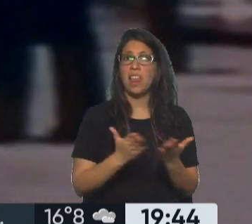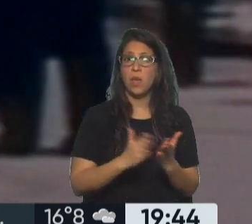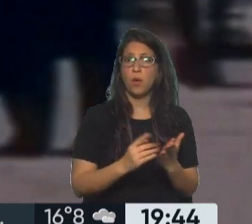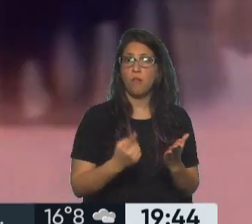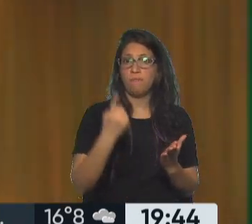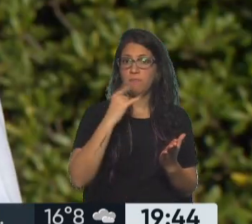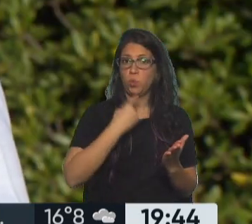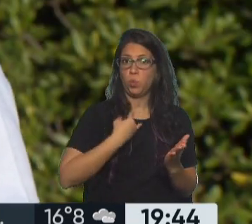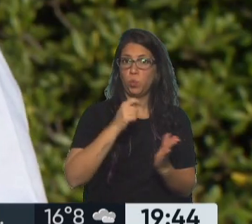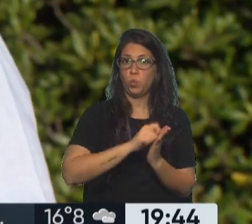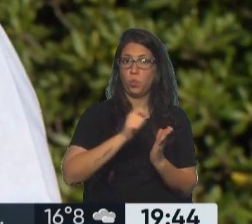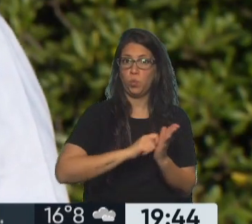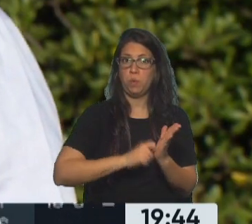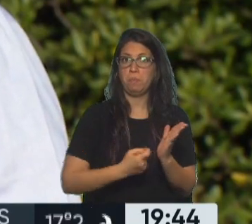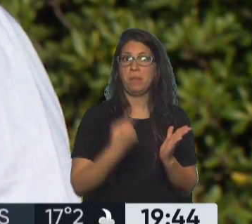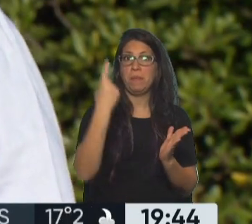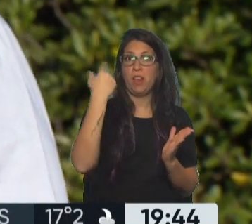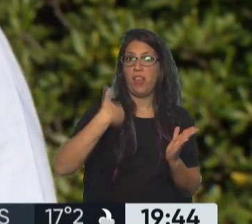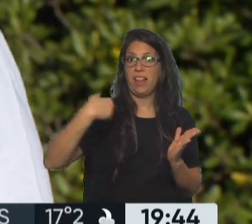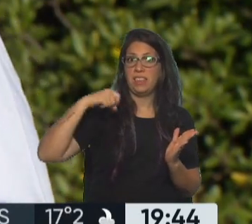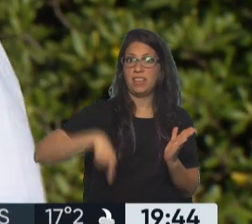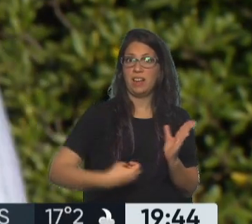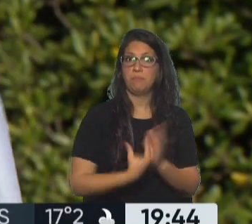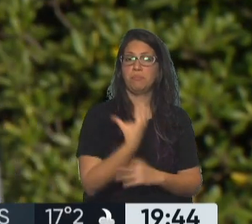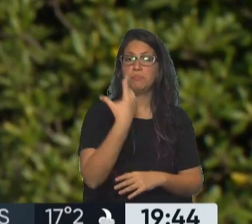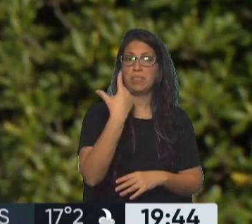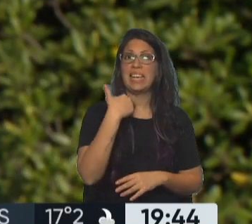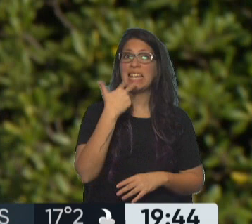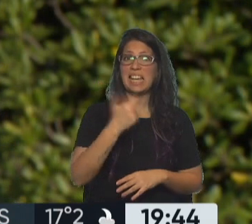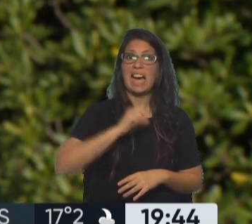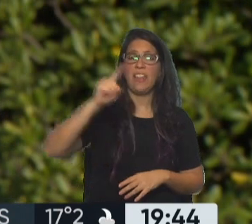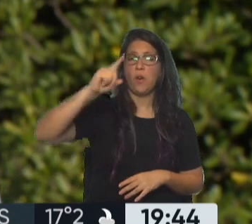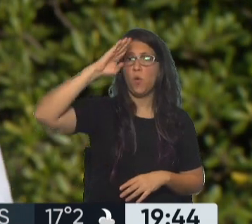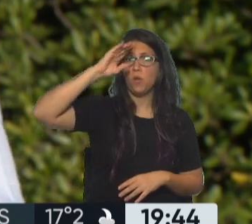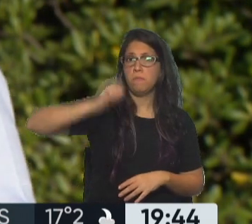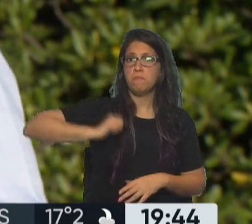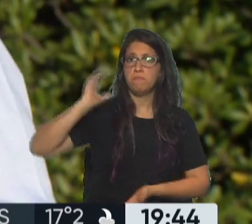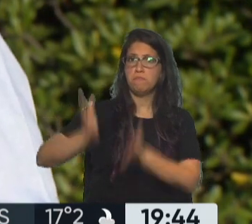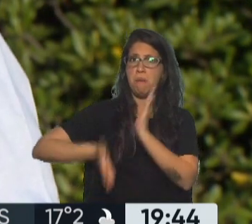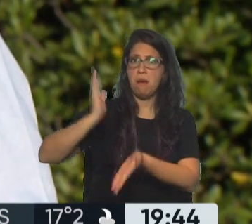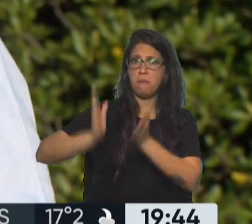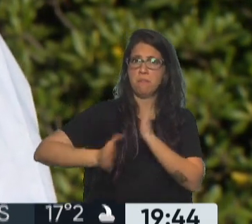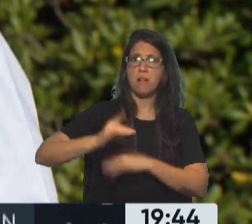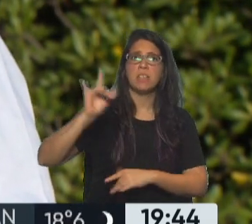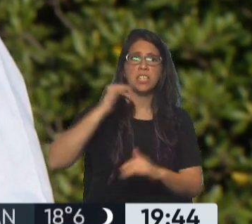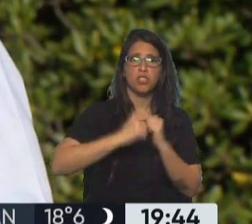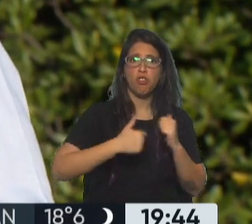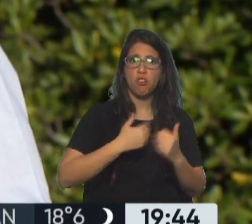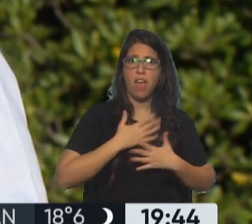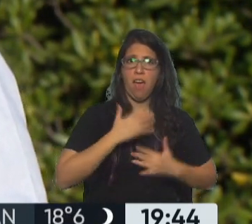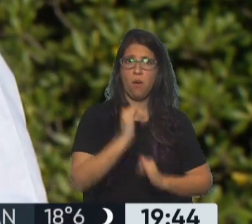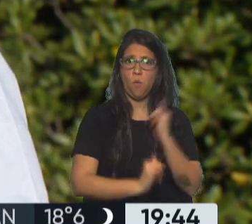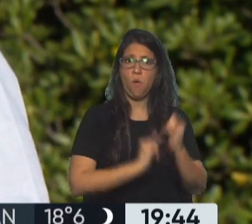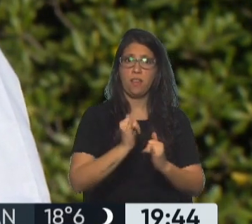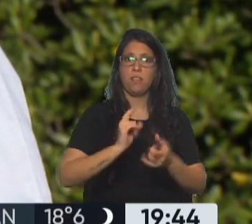digamos, que surge en Argentina, donde una hija de un genocida cuenta su historia y bueno, nada, tiene que ver